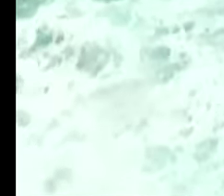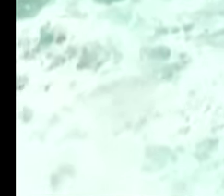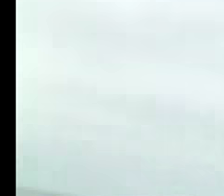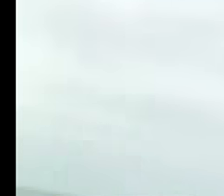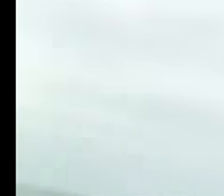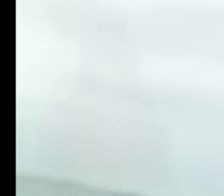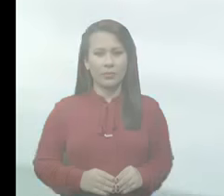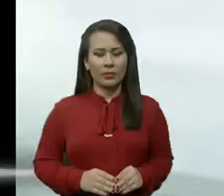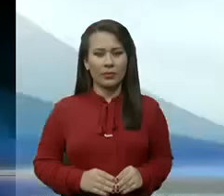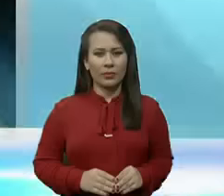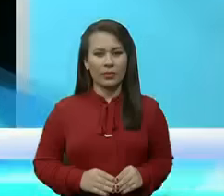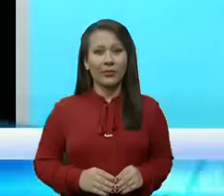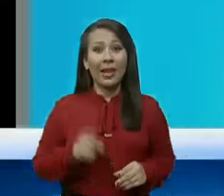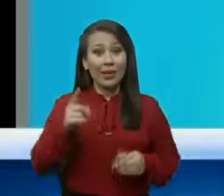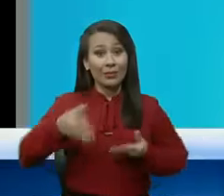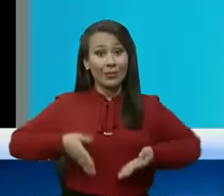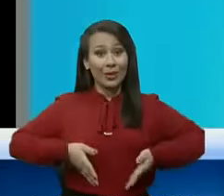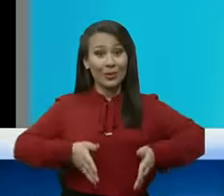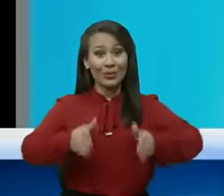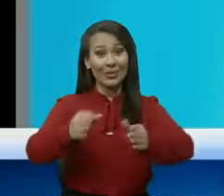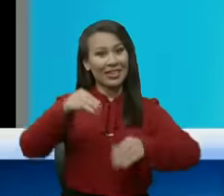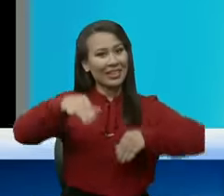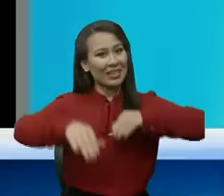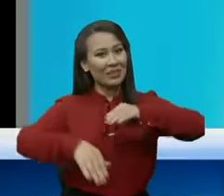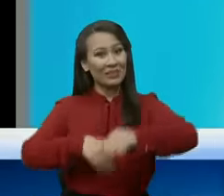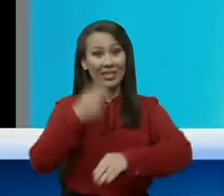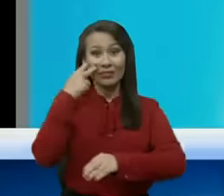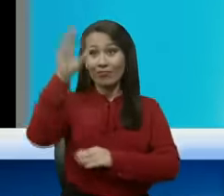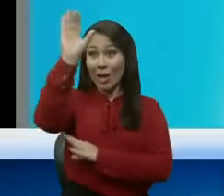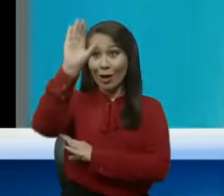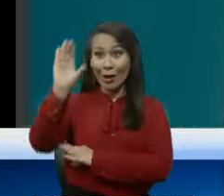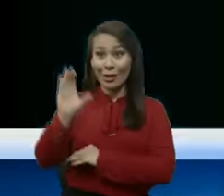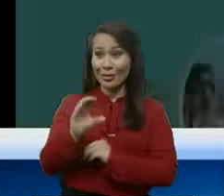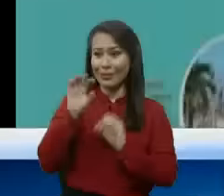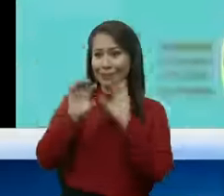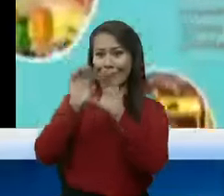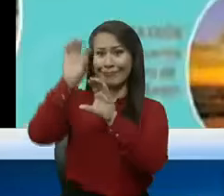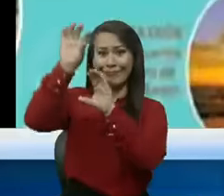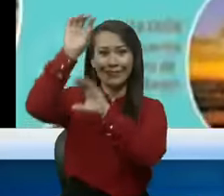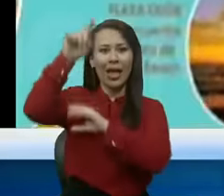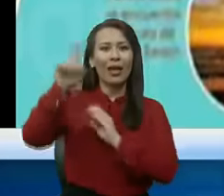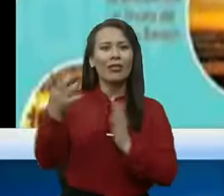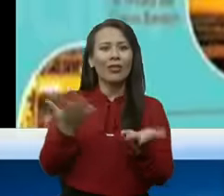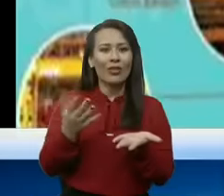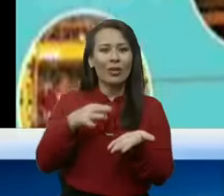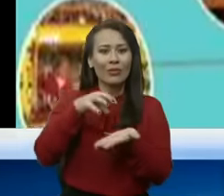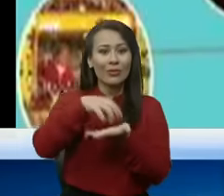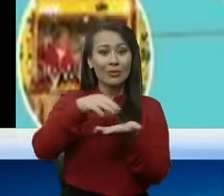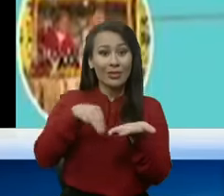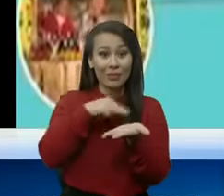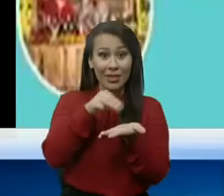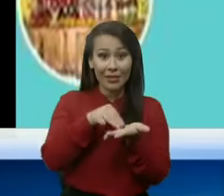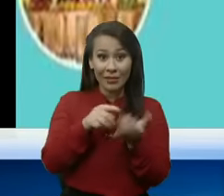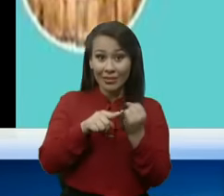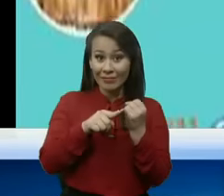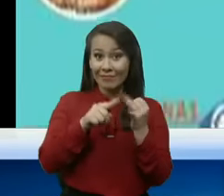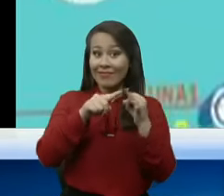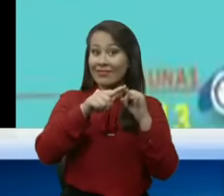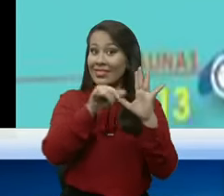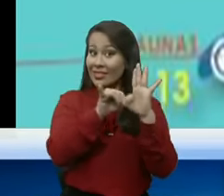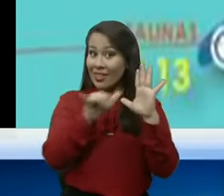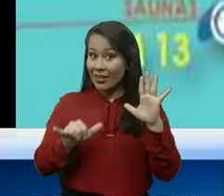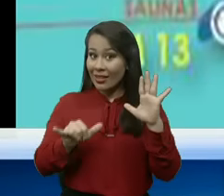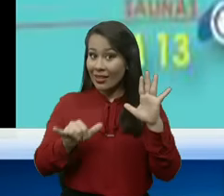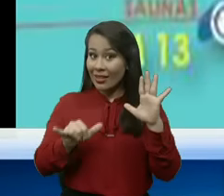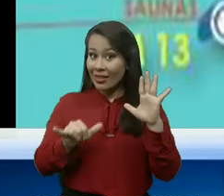veamos la ruta del espondilose es una ruta costera que recorre las provincias de manabí Santa Helena guayas y el oro